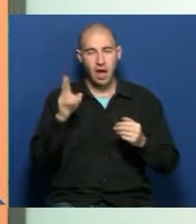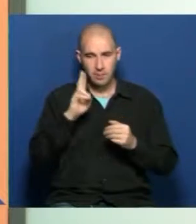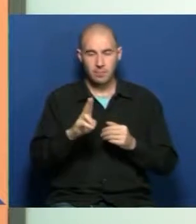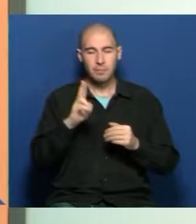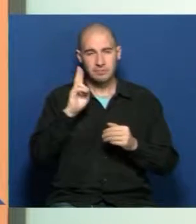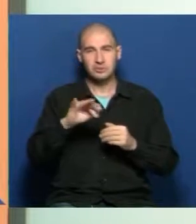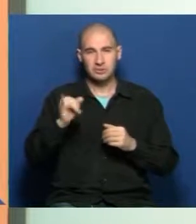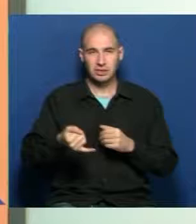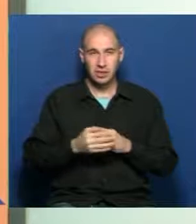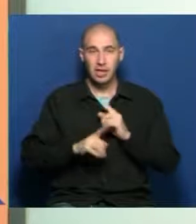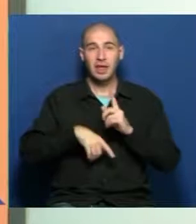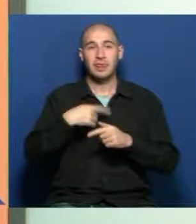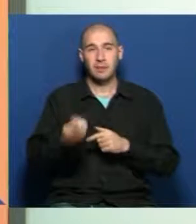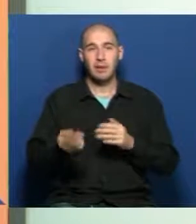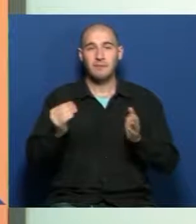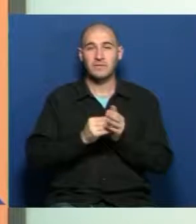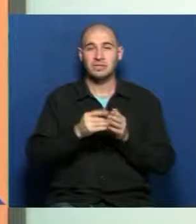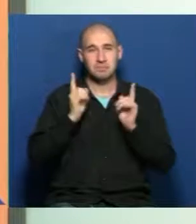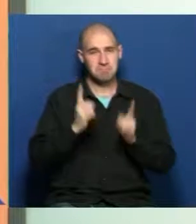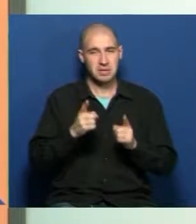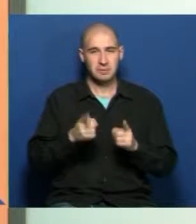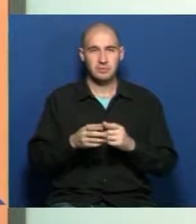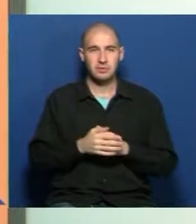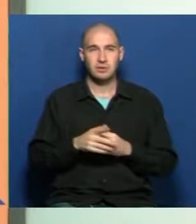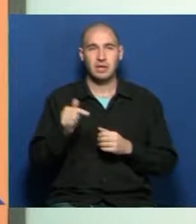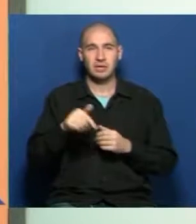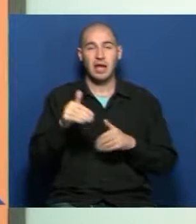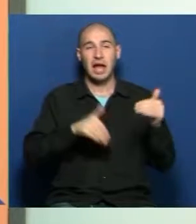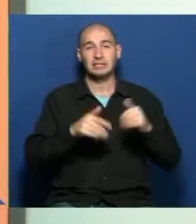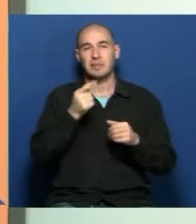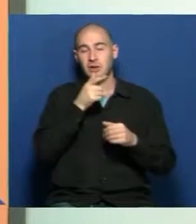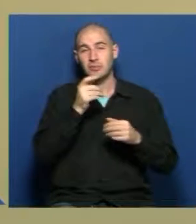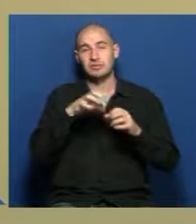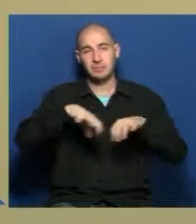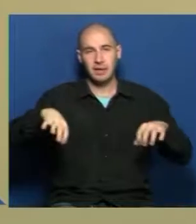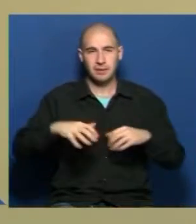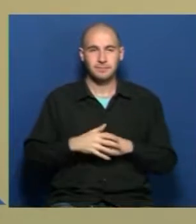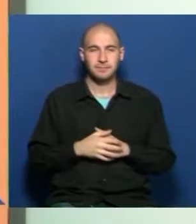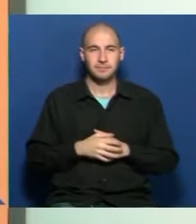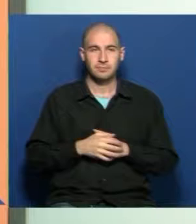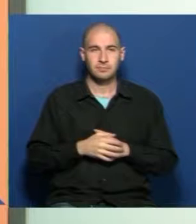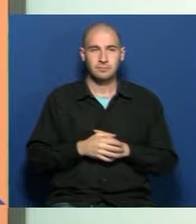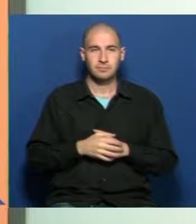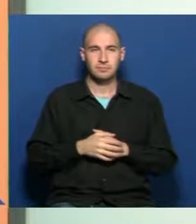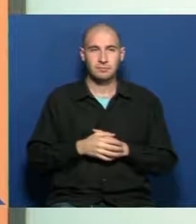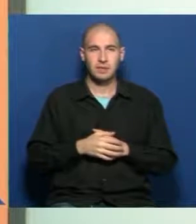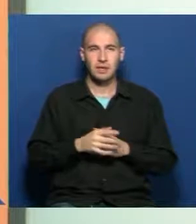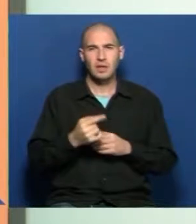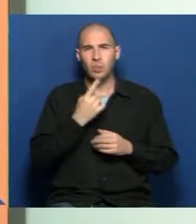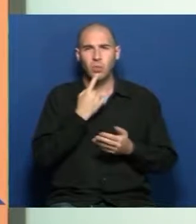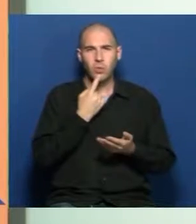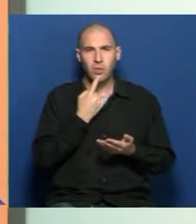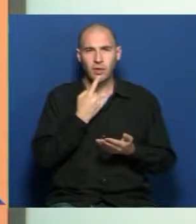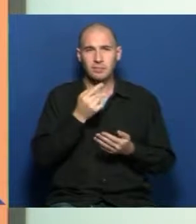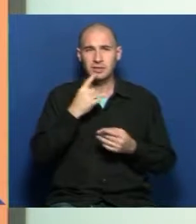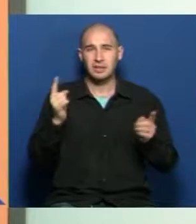adhesión y después se pone las fechas fijas en que se haría si se desdobla el elección. Exactamente. Con lo cual, la incertidumbre